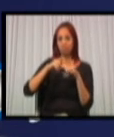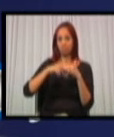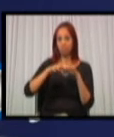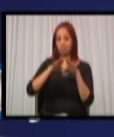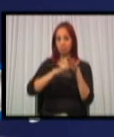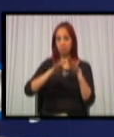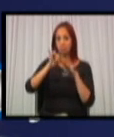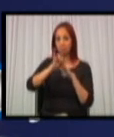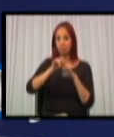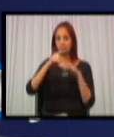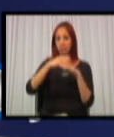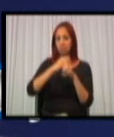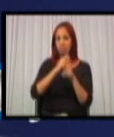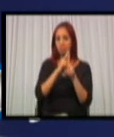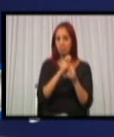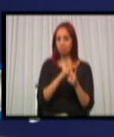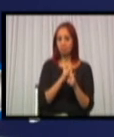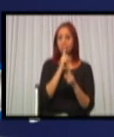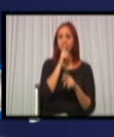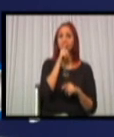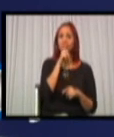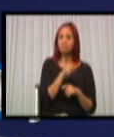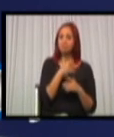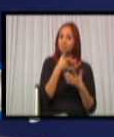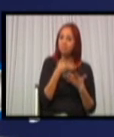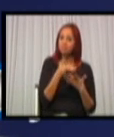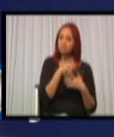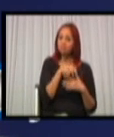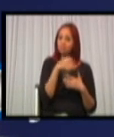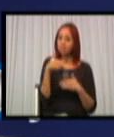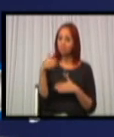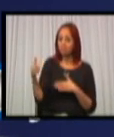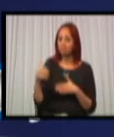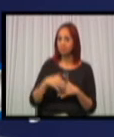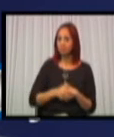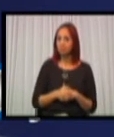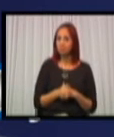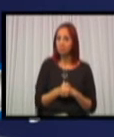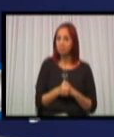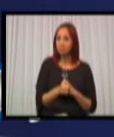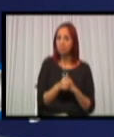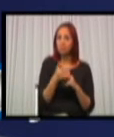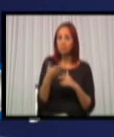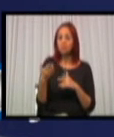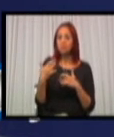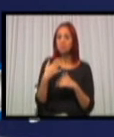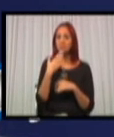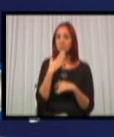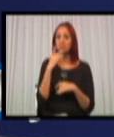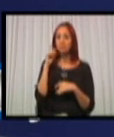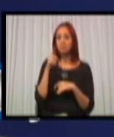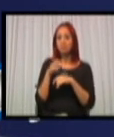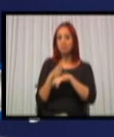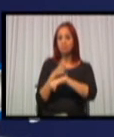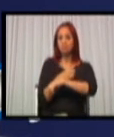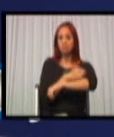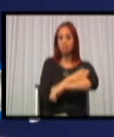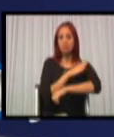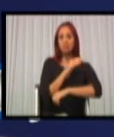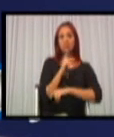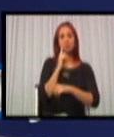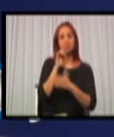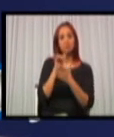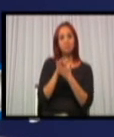base a esto haremos un análisis real, real de las cosas de las que están mal y que debemos de mejorar. Y